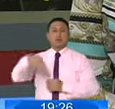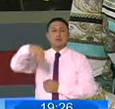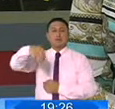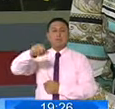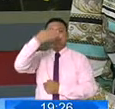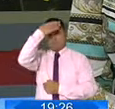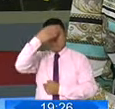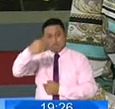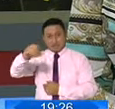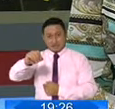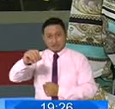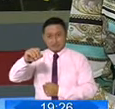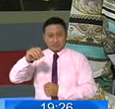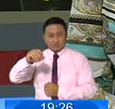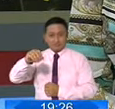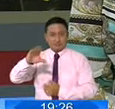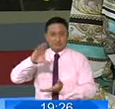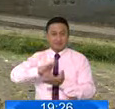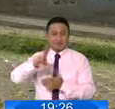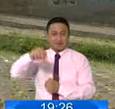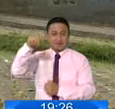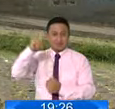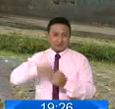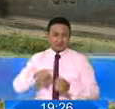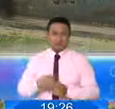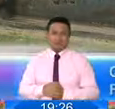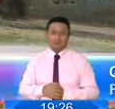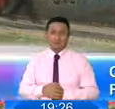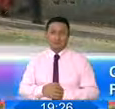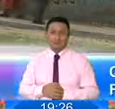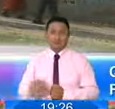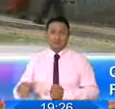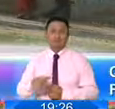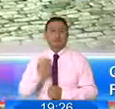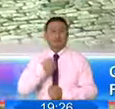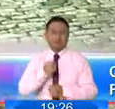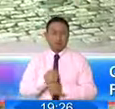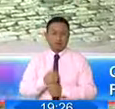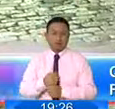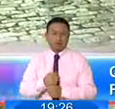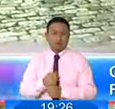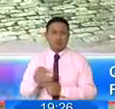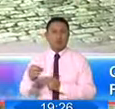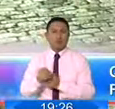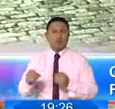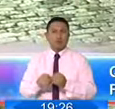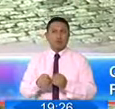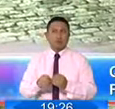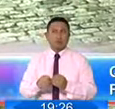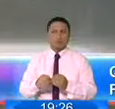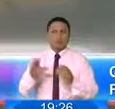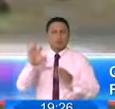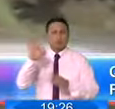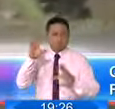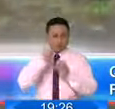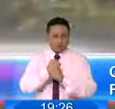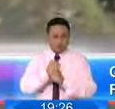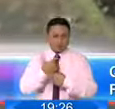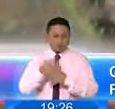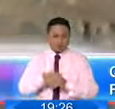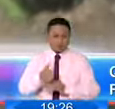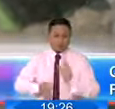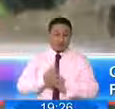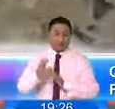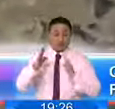en el centro sur de la capital. Por cuestión de trabajo se quedó hasta más tarde. Salió de la oficina después de las 9 de la noche. Cuando caminaba hasta